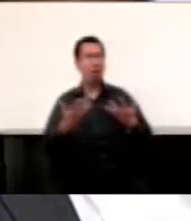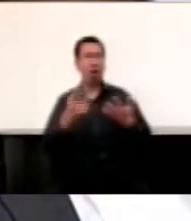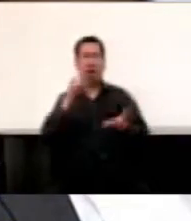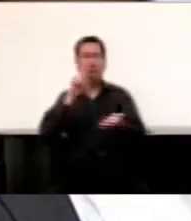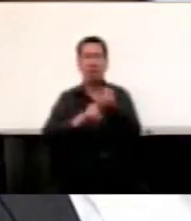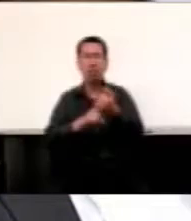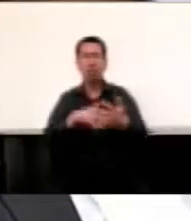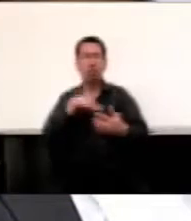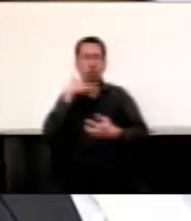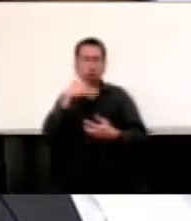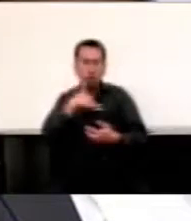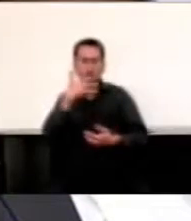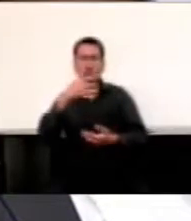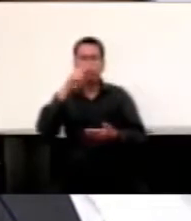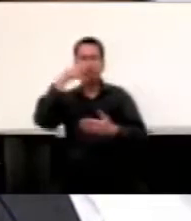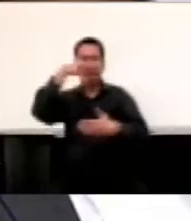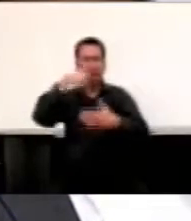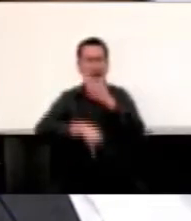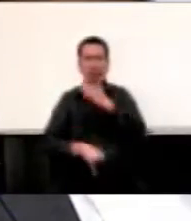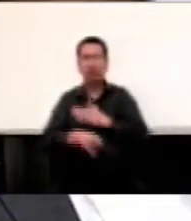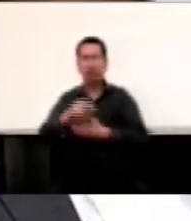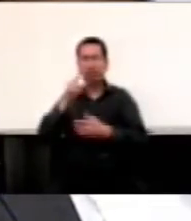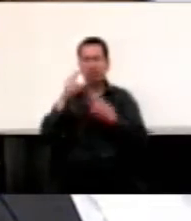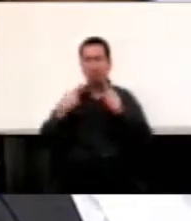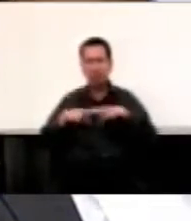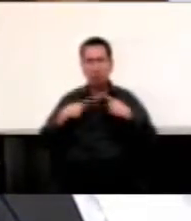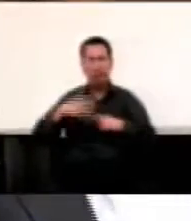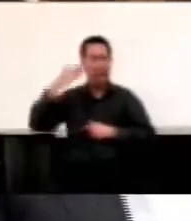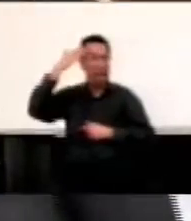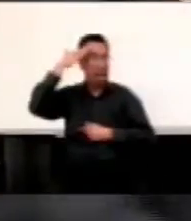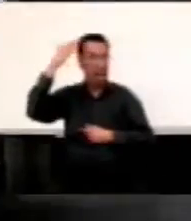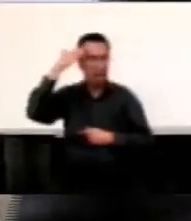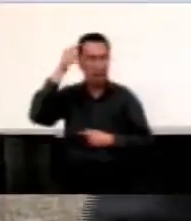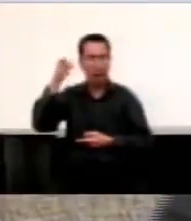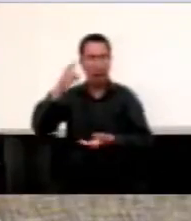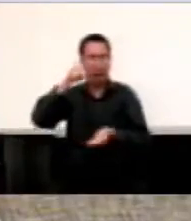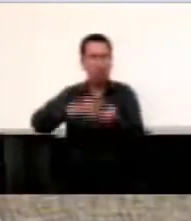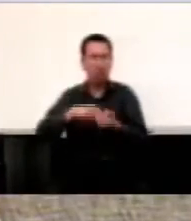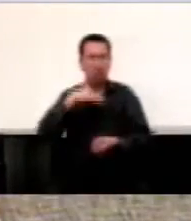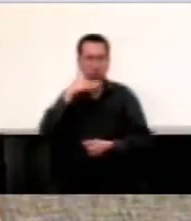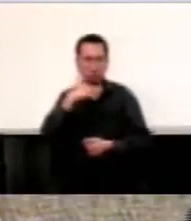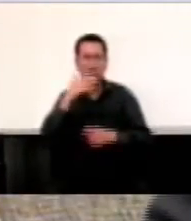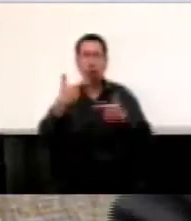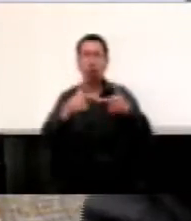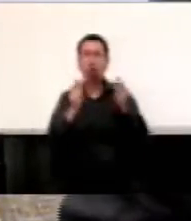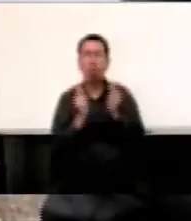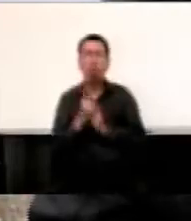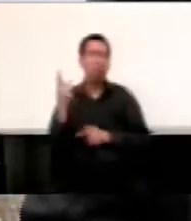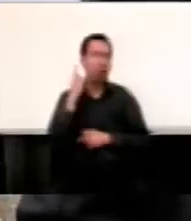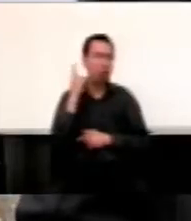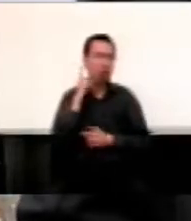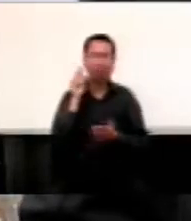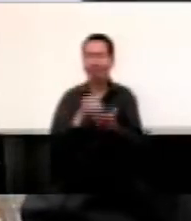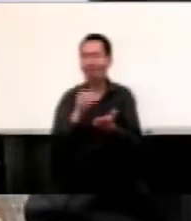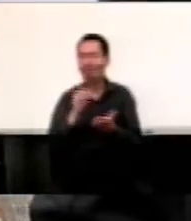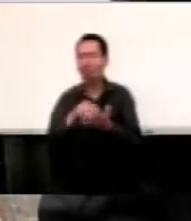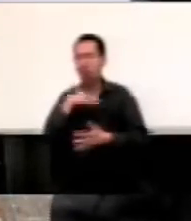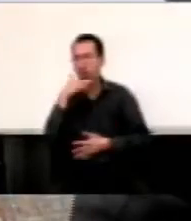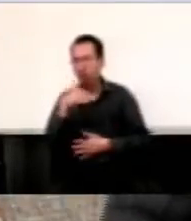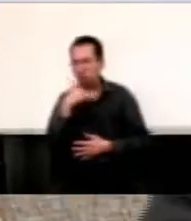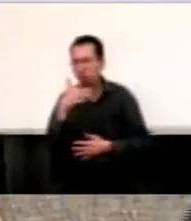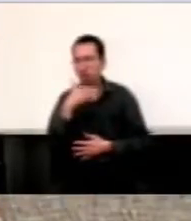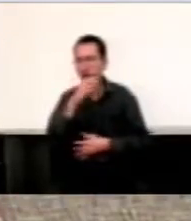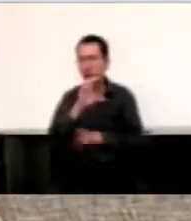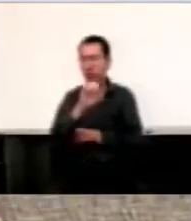corrupción e impunidad que han involucrado a altos funcionarios gubernamentales y prominentes líderes partidistas, así como un